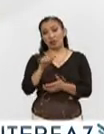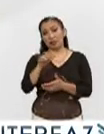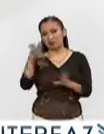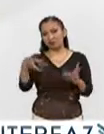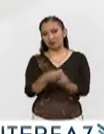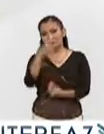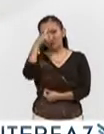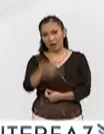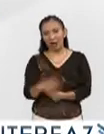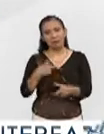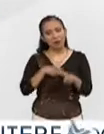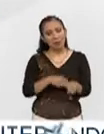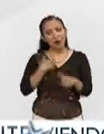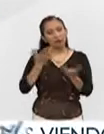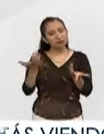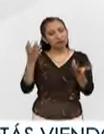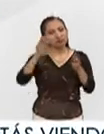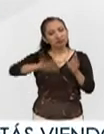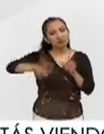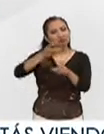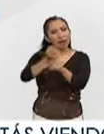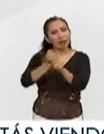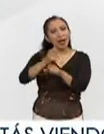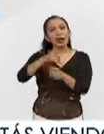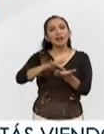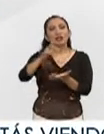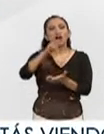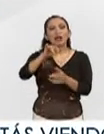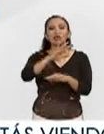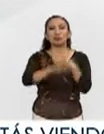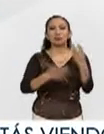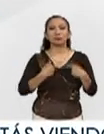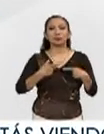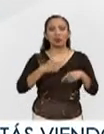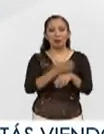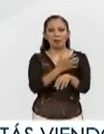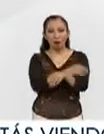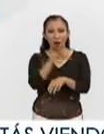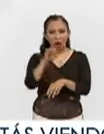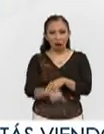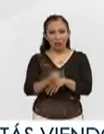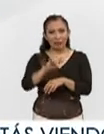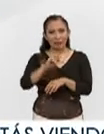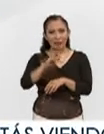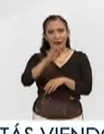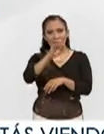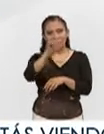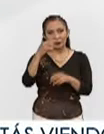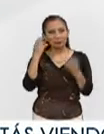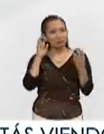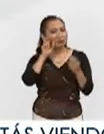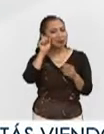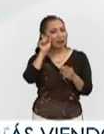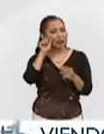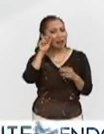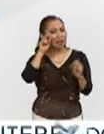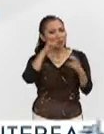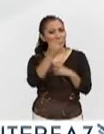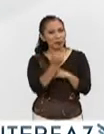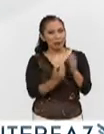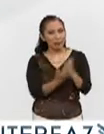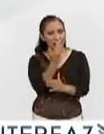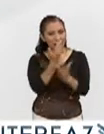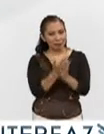total para México. Pues seguimos con esta importante cobertura. Gracias, Jorge. Gracias a todos los que nos acompañaron hoy en Interfaz. Los esperamos mañana a las 9 de la